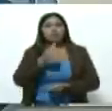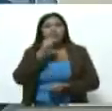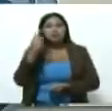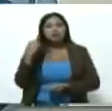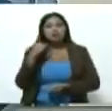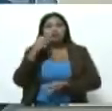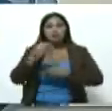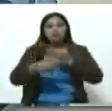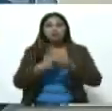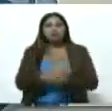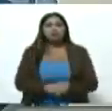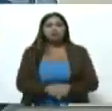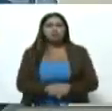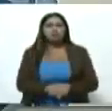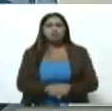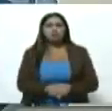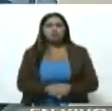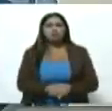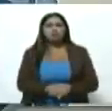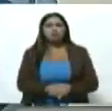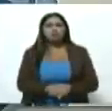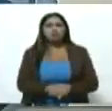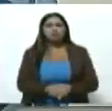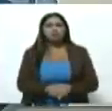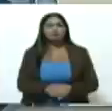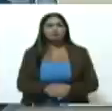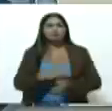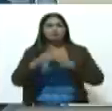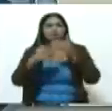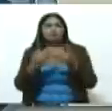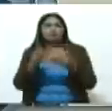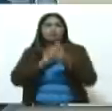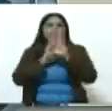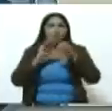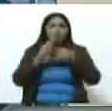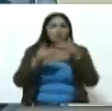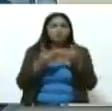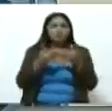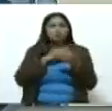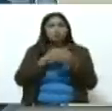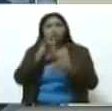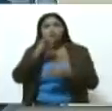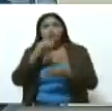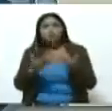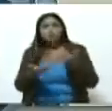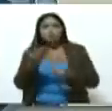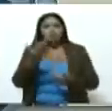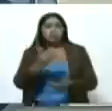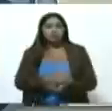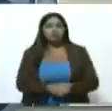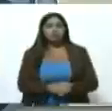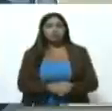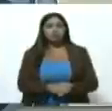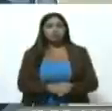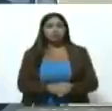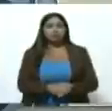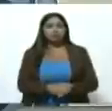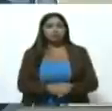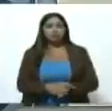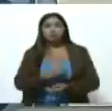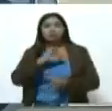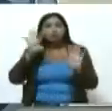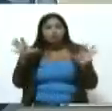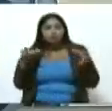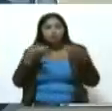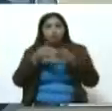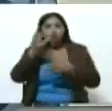esto. Y en este sentido yo quiero hacer un anuncio bien importante. Reunidos todos